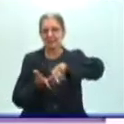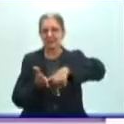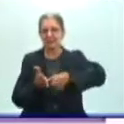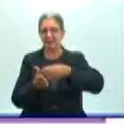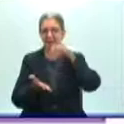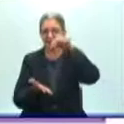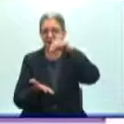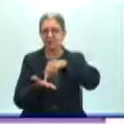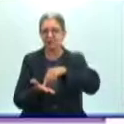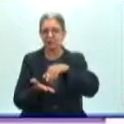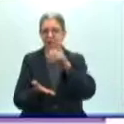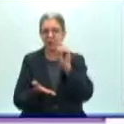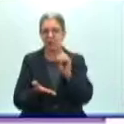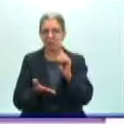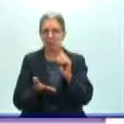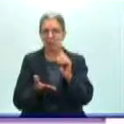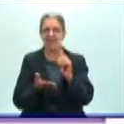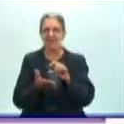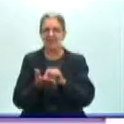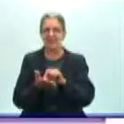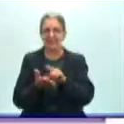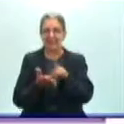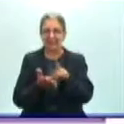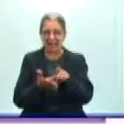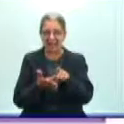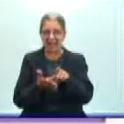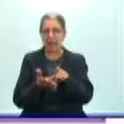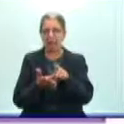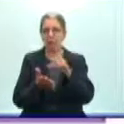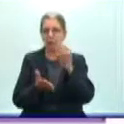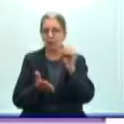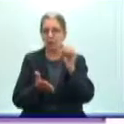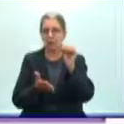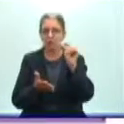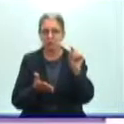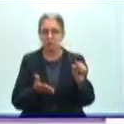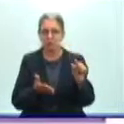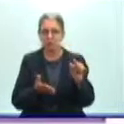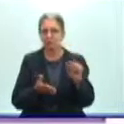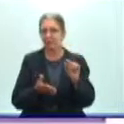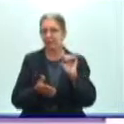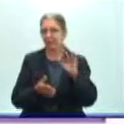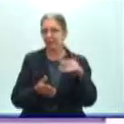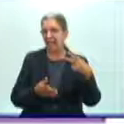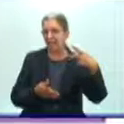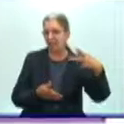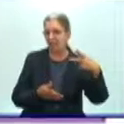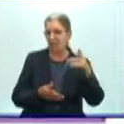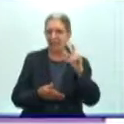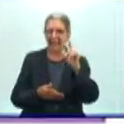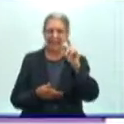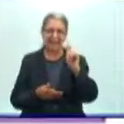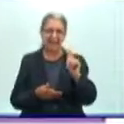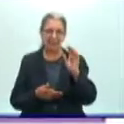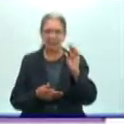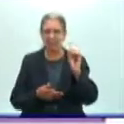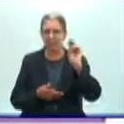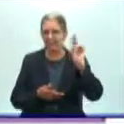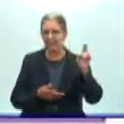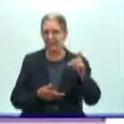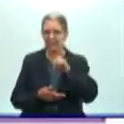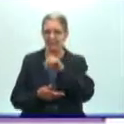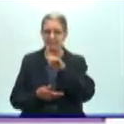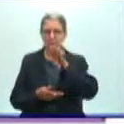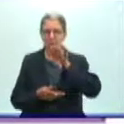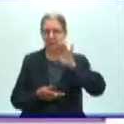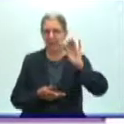y radio OQ, el ángulo TOP es igual a 140 grados. El segmento OP es